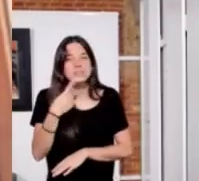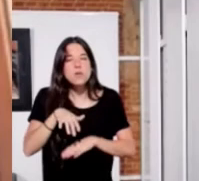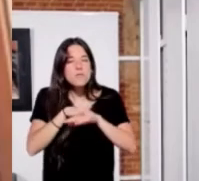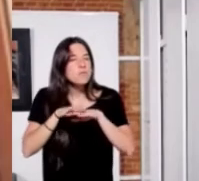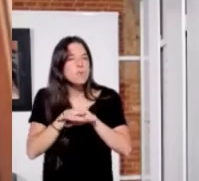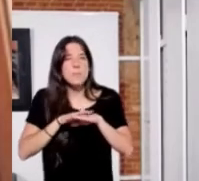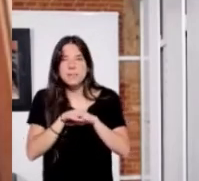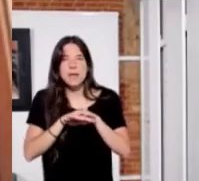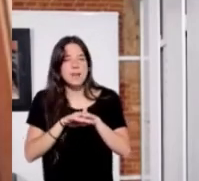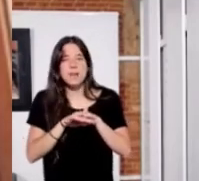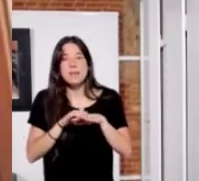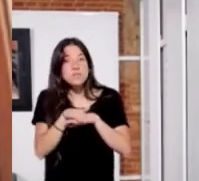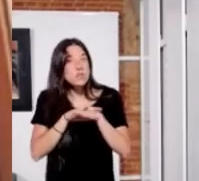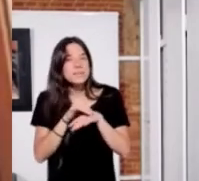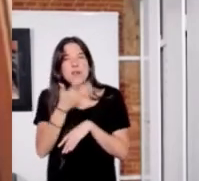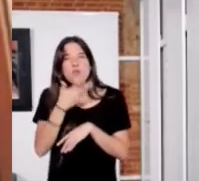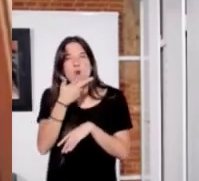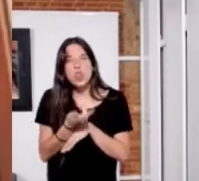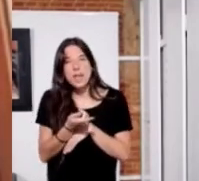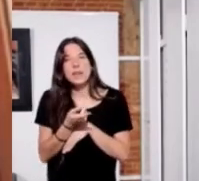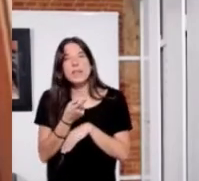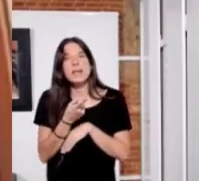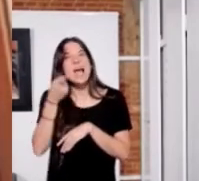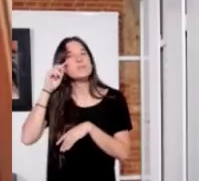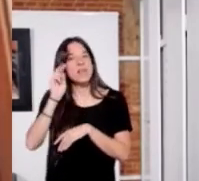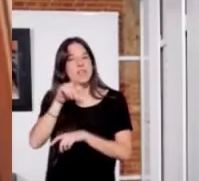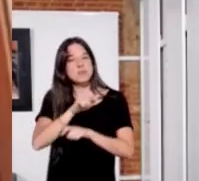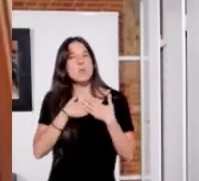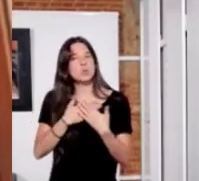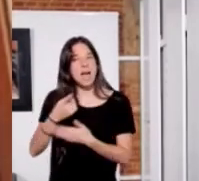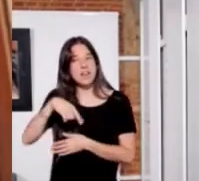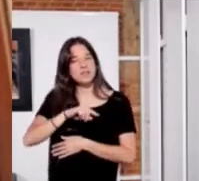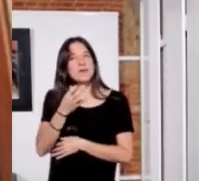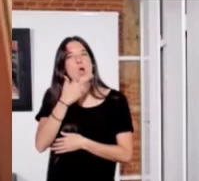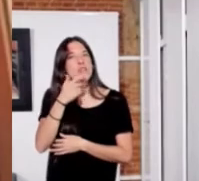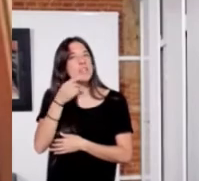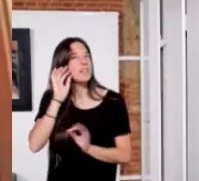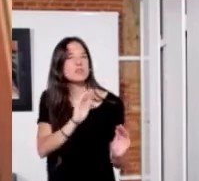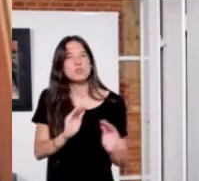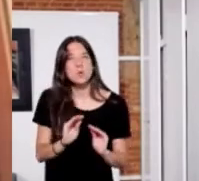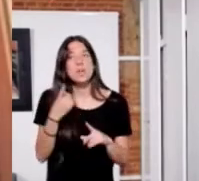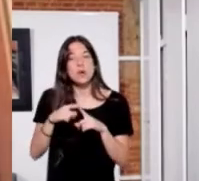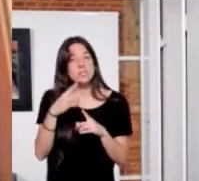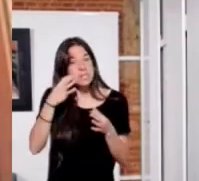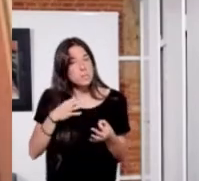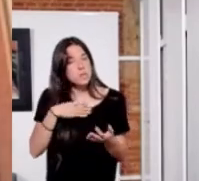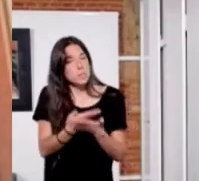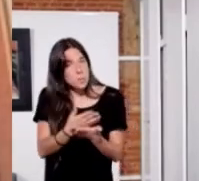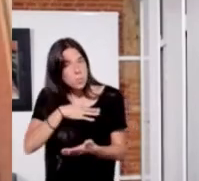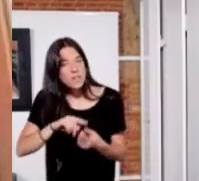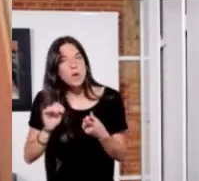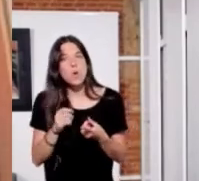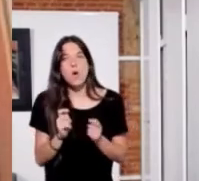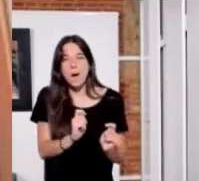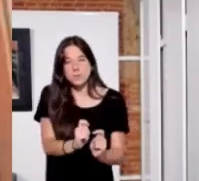Es fundamental conocer la vivencia del voluntariado en aquello que podría proponer, que podría aportar desde